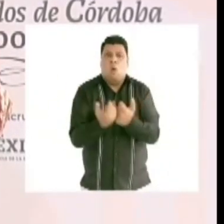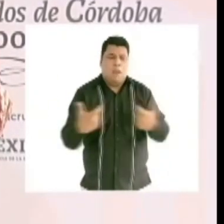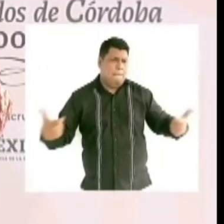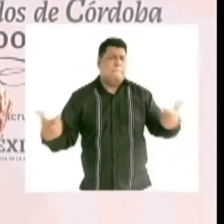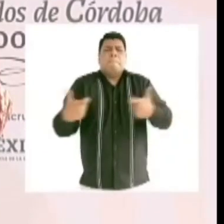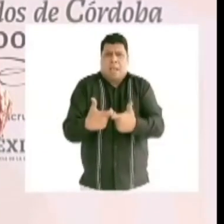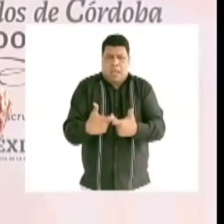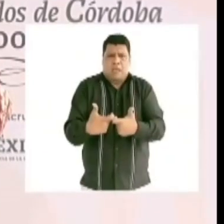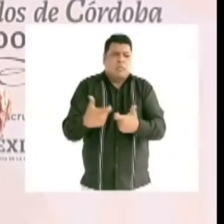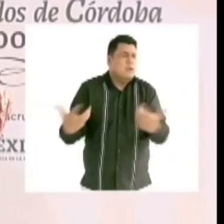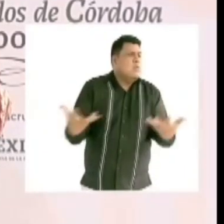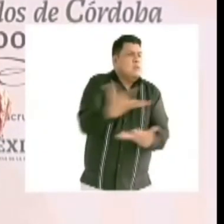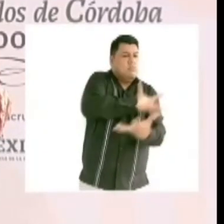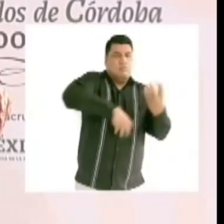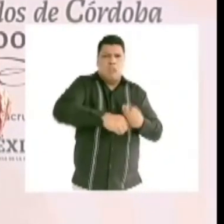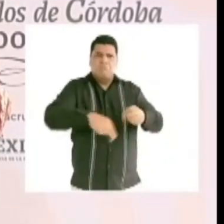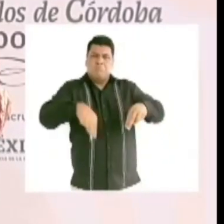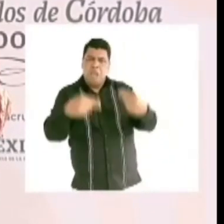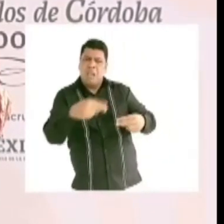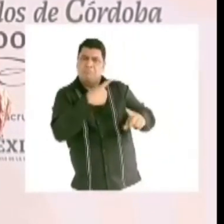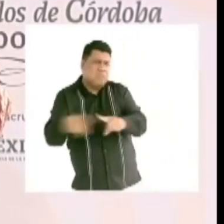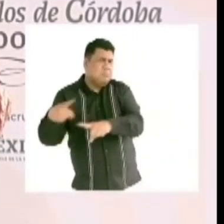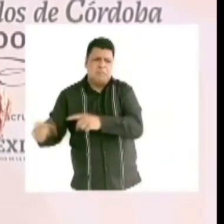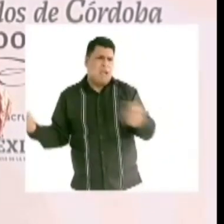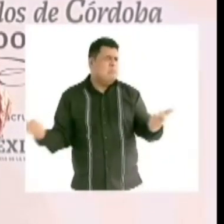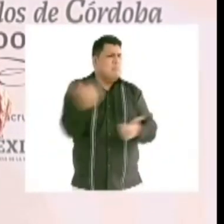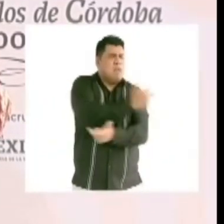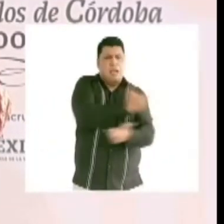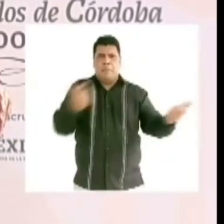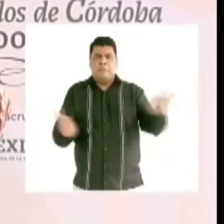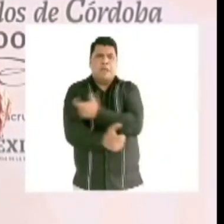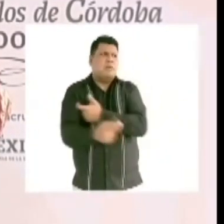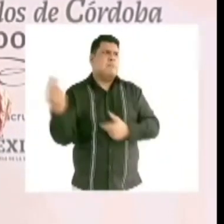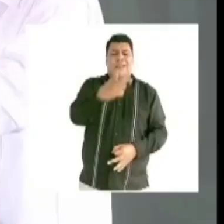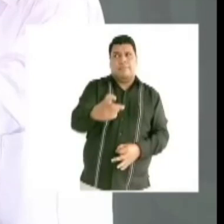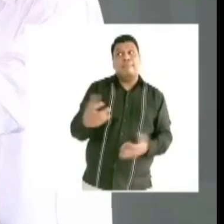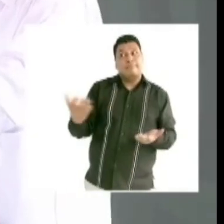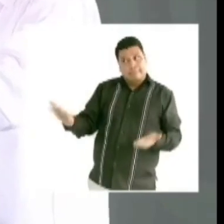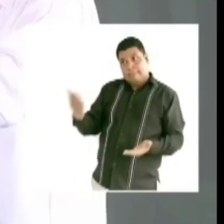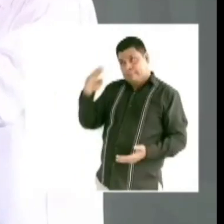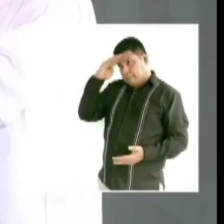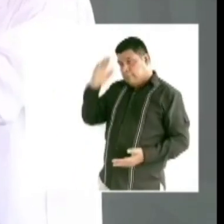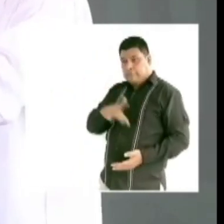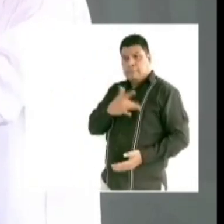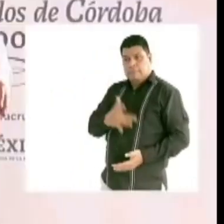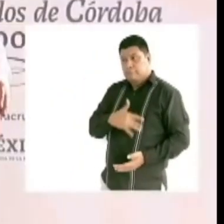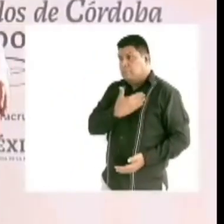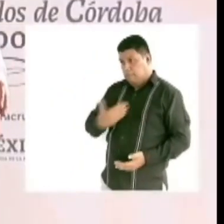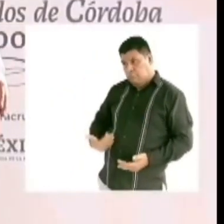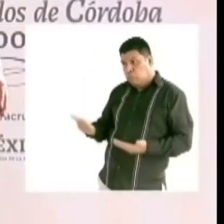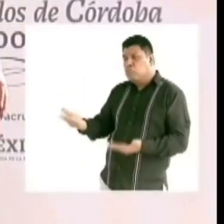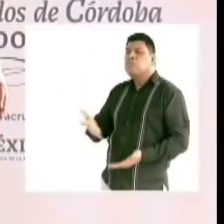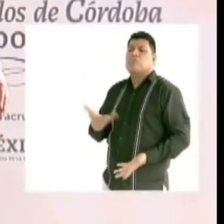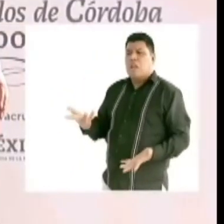con comercio bilateral e intercambios culturales y turísticos. Por ello,